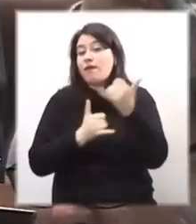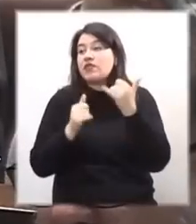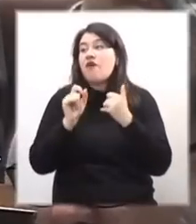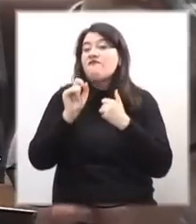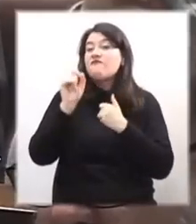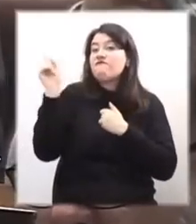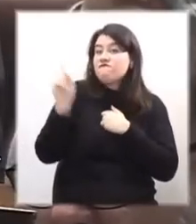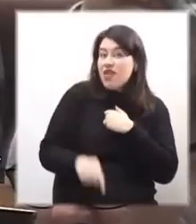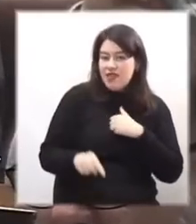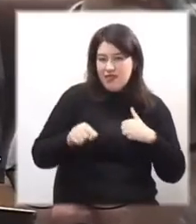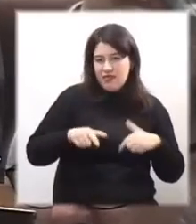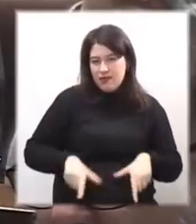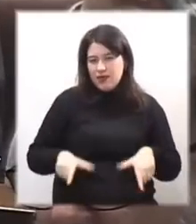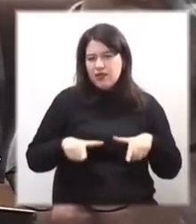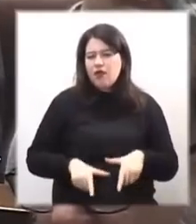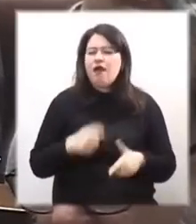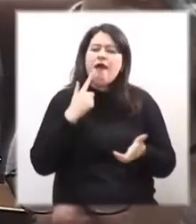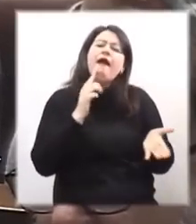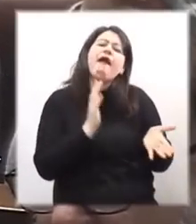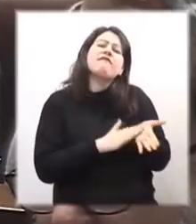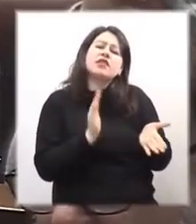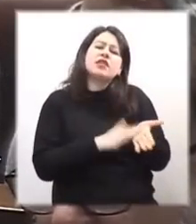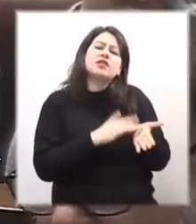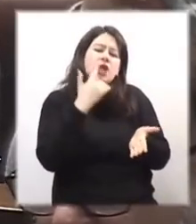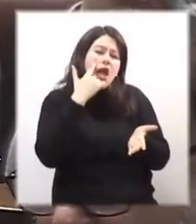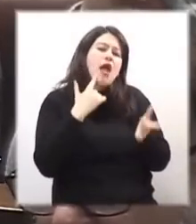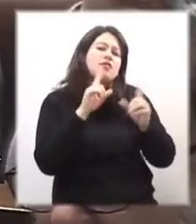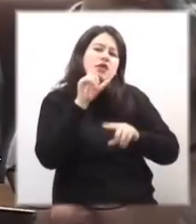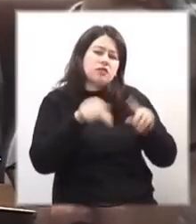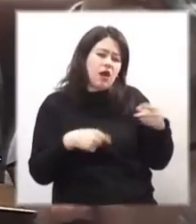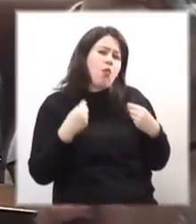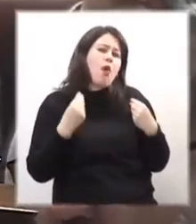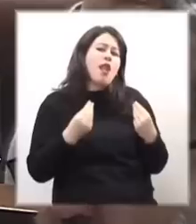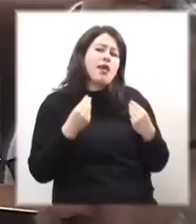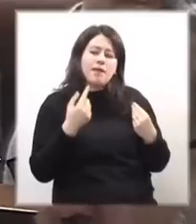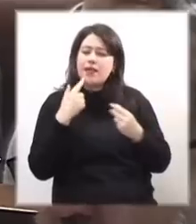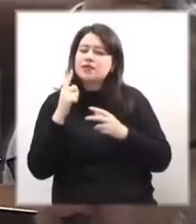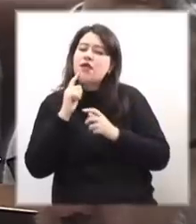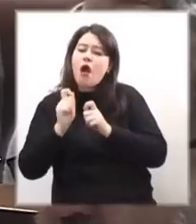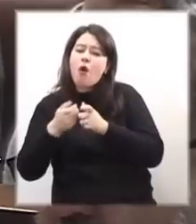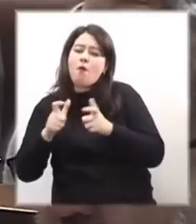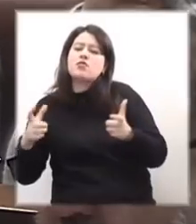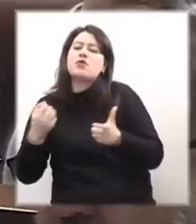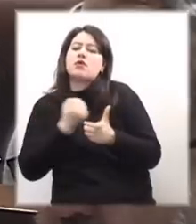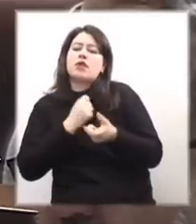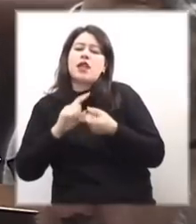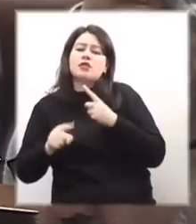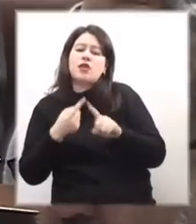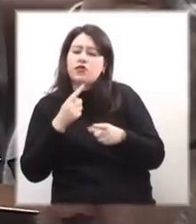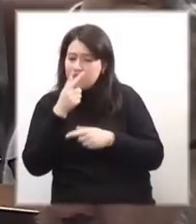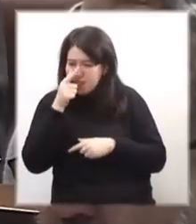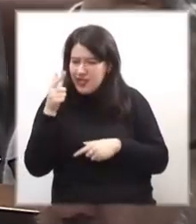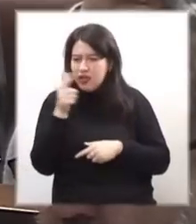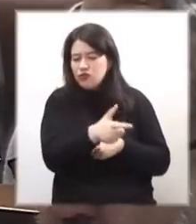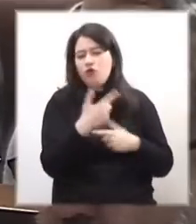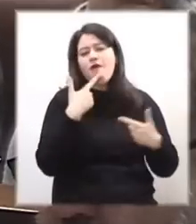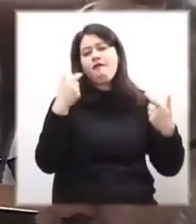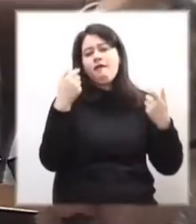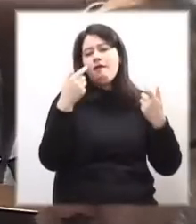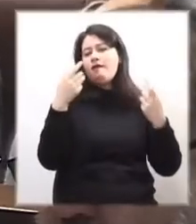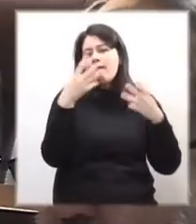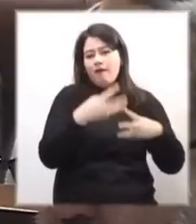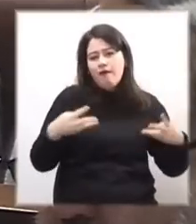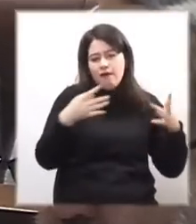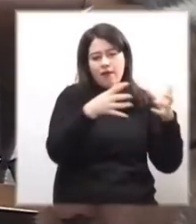Ministerio. ¿Cuál es la evidencia estadística? Es la pregunta que se dispone para decir que el aumento de homicidios está vinculado directamente a los enfrentamientos